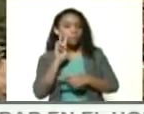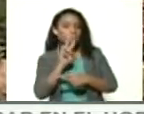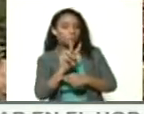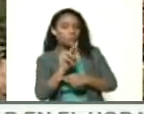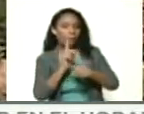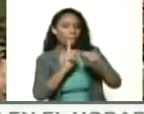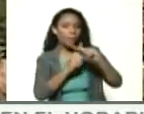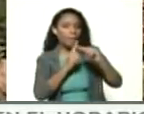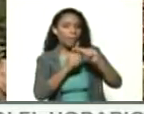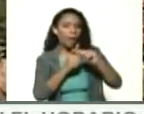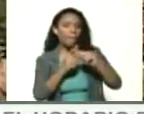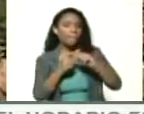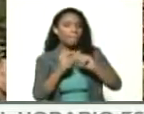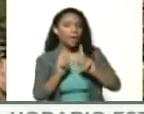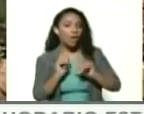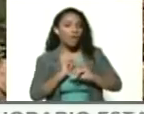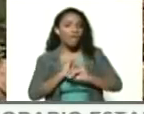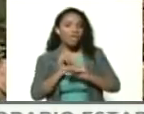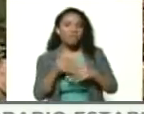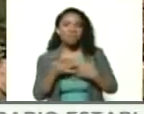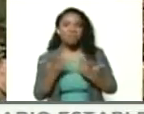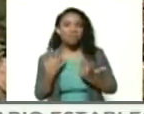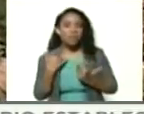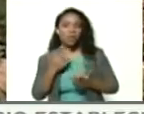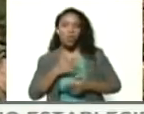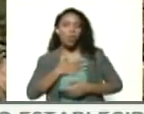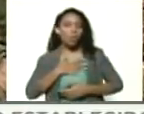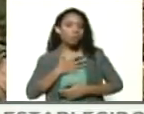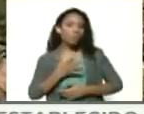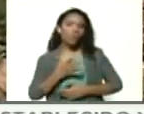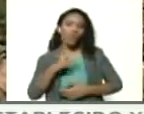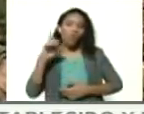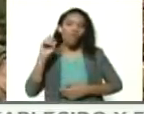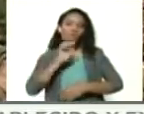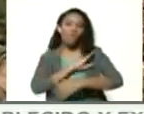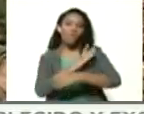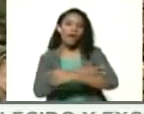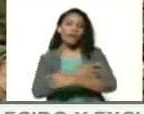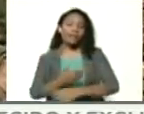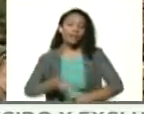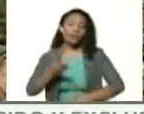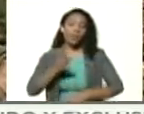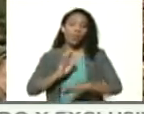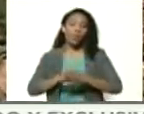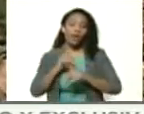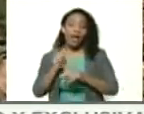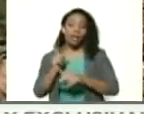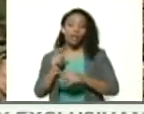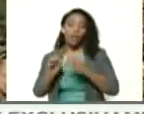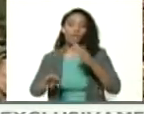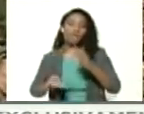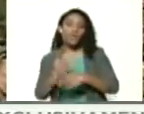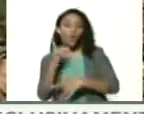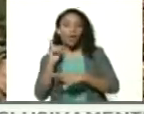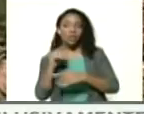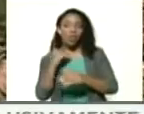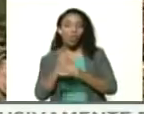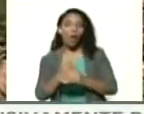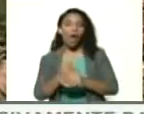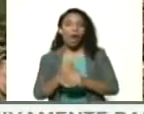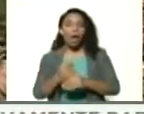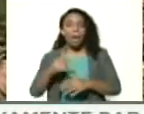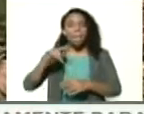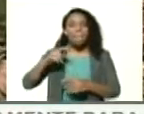progresivamente, pero que al final no tuvo la fuerza necesaria, porque estuvo todo fundado en la mentira, en la